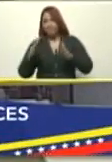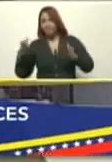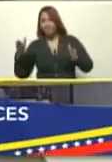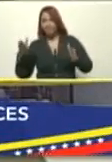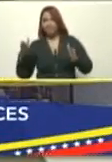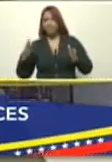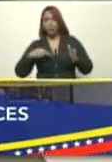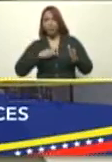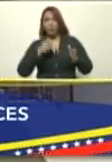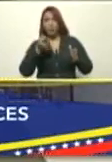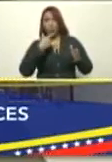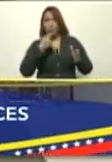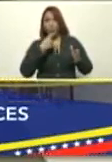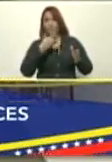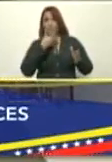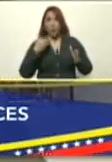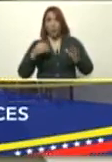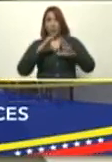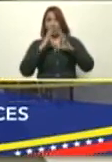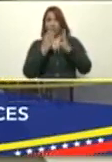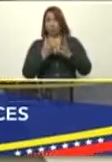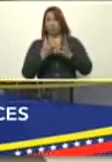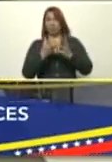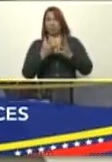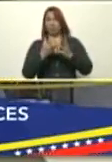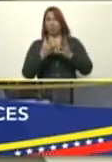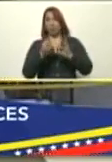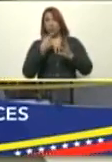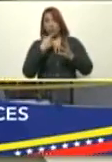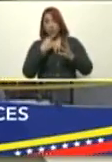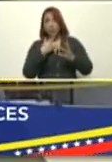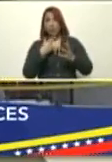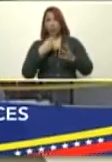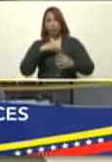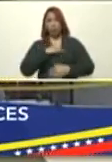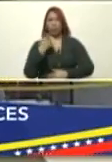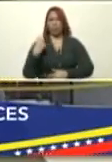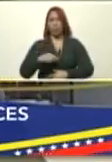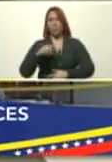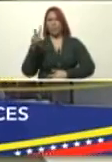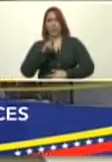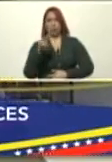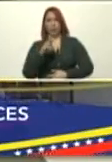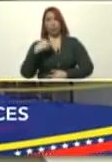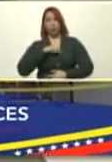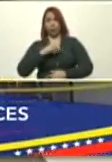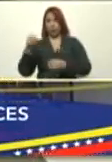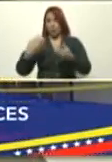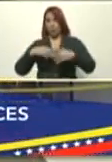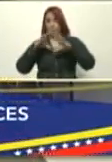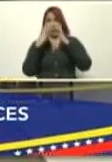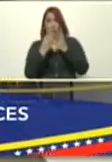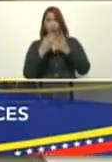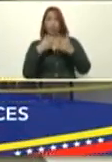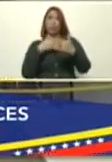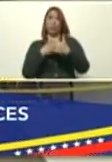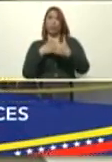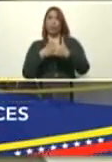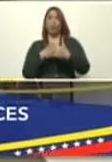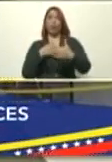tratamientos, los mejores tratamientos del mundo los tenemos en Venezuela. Nos los hemos traído del mundo. Con antivirales